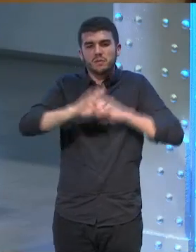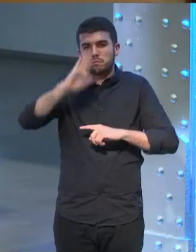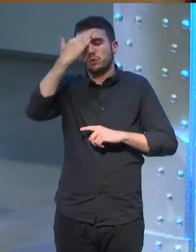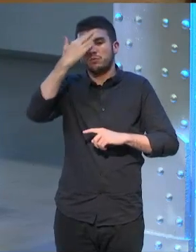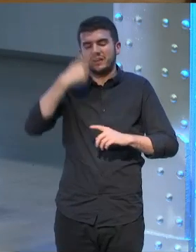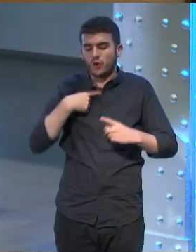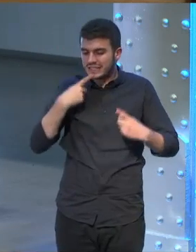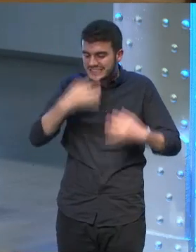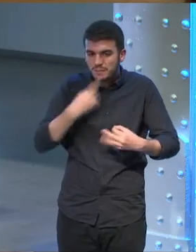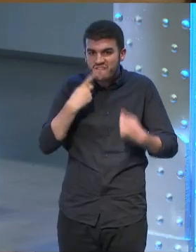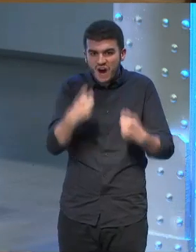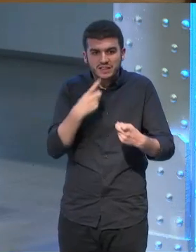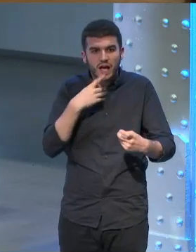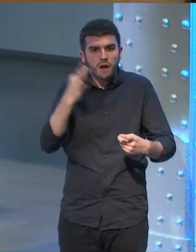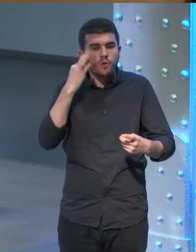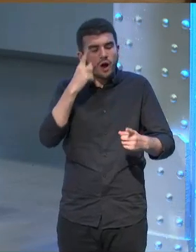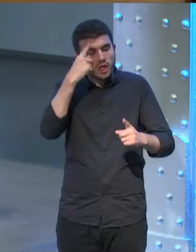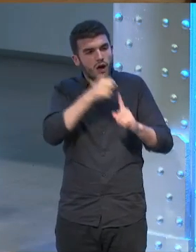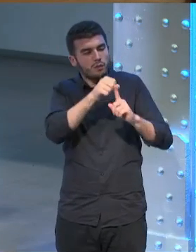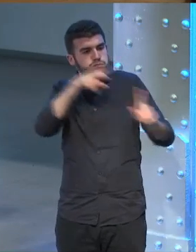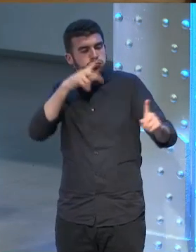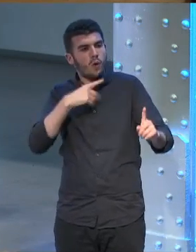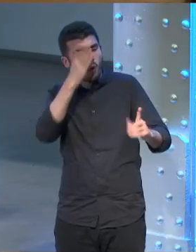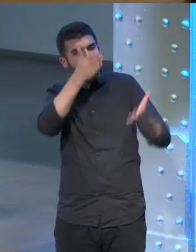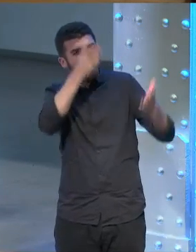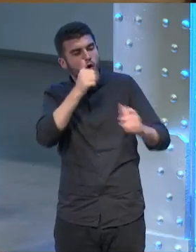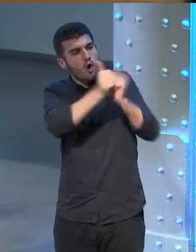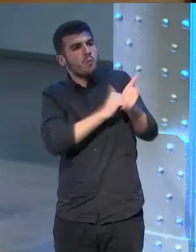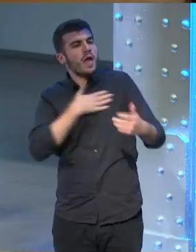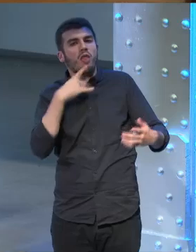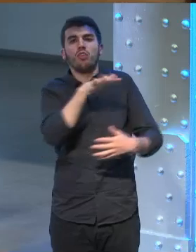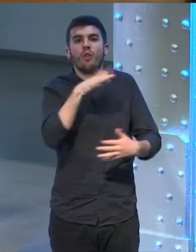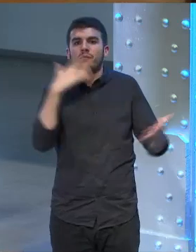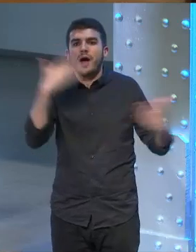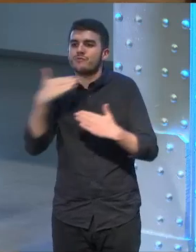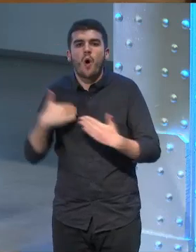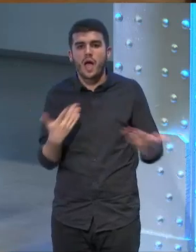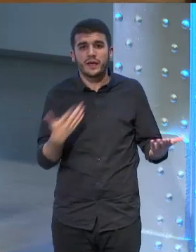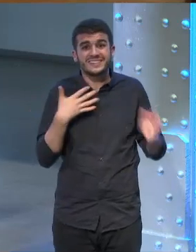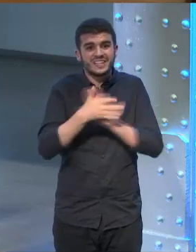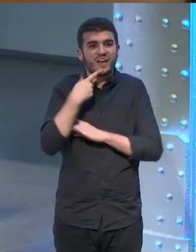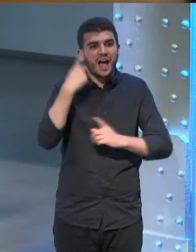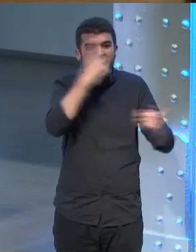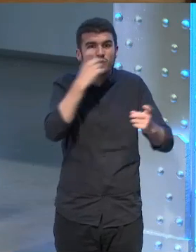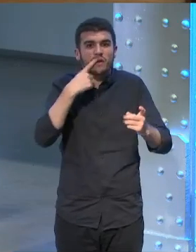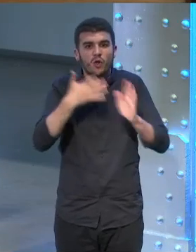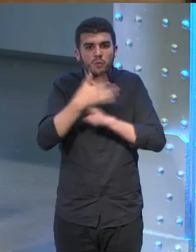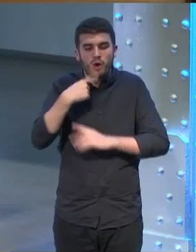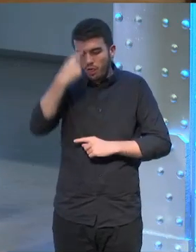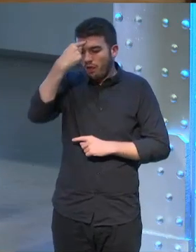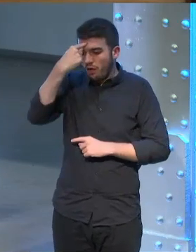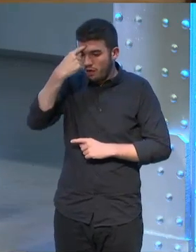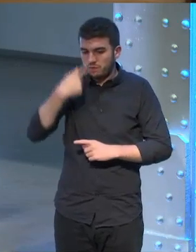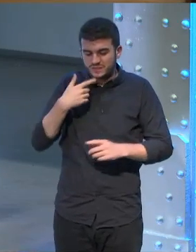siempre me ha faltado un modelo de mujer. Yo creo que a veces lo del esfuerzo de las mujeres es un poco por el prejuicio que nosotras mismas